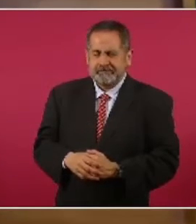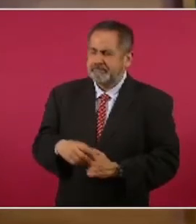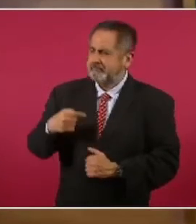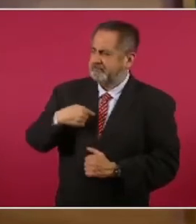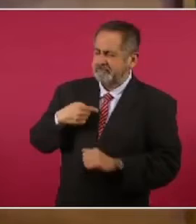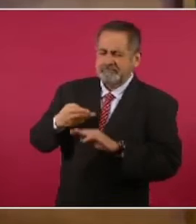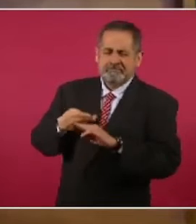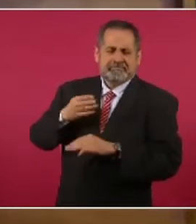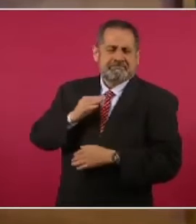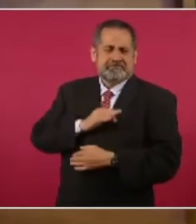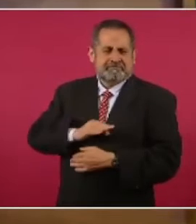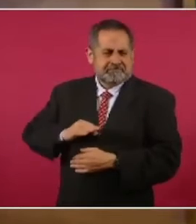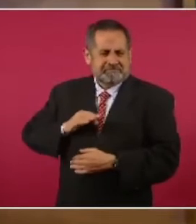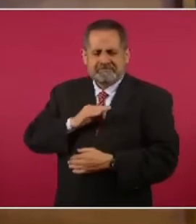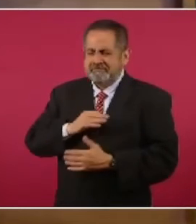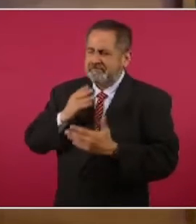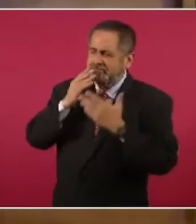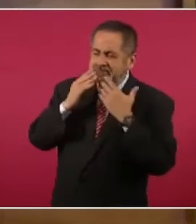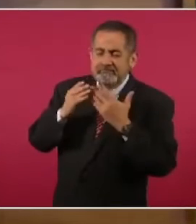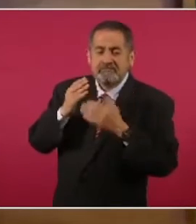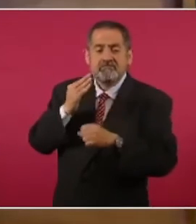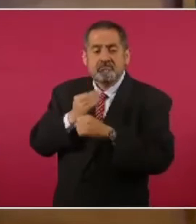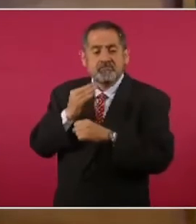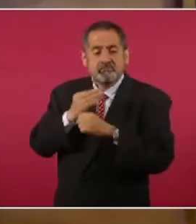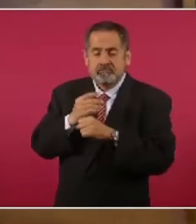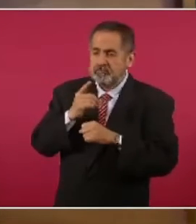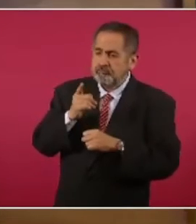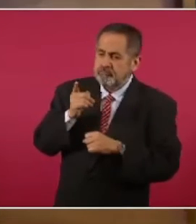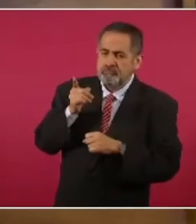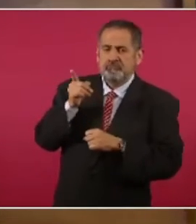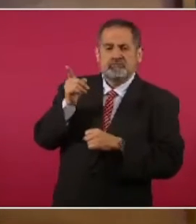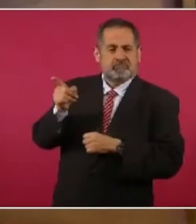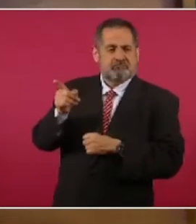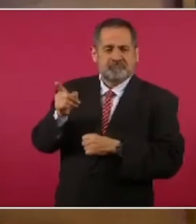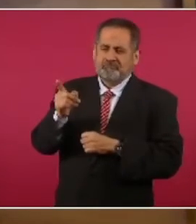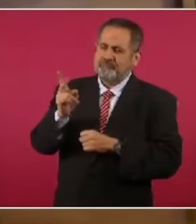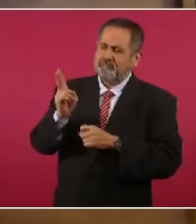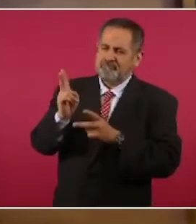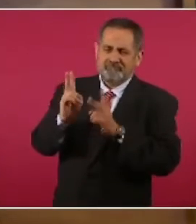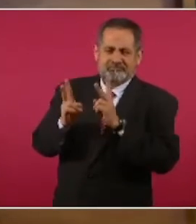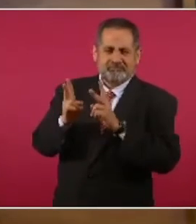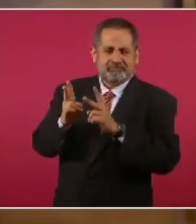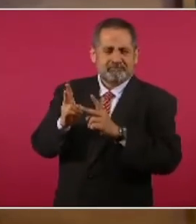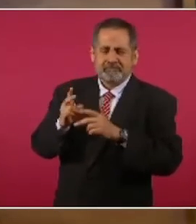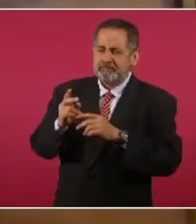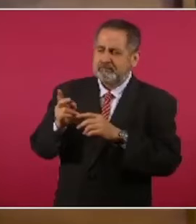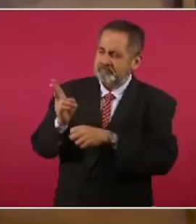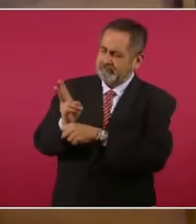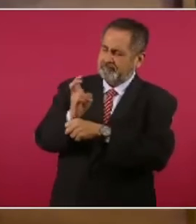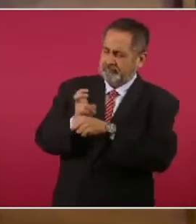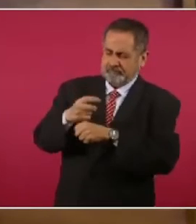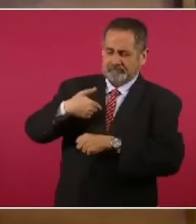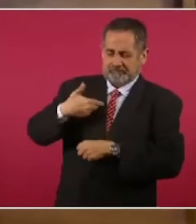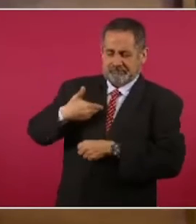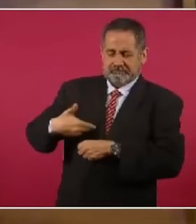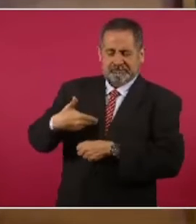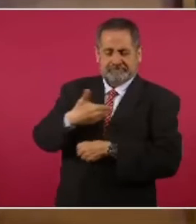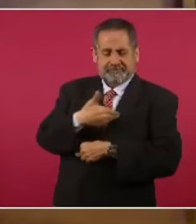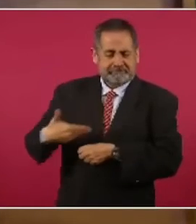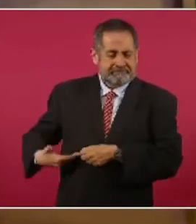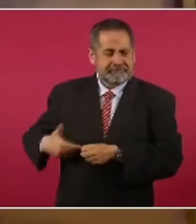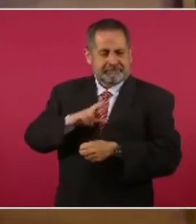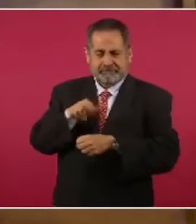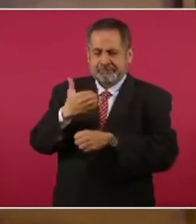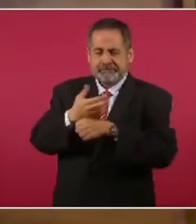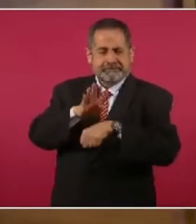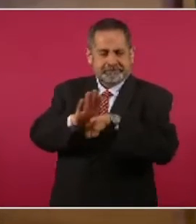muy feliz porque ahora puedo encontrarlo a usted como presidente de la República de Brasil. E aprofundar a relação entre